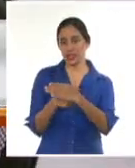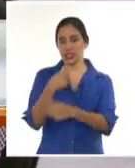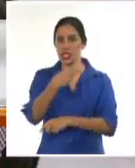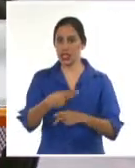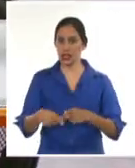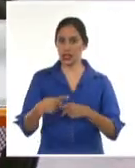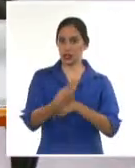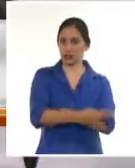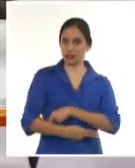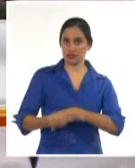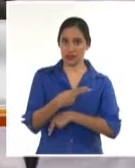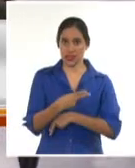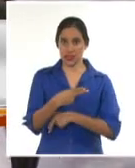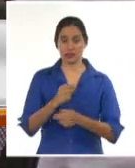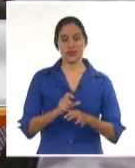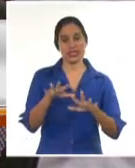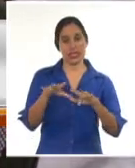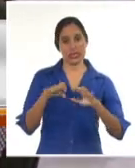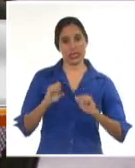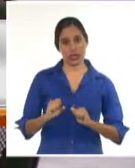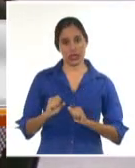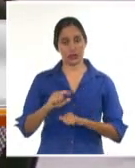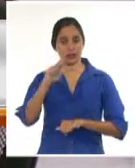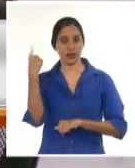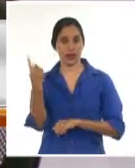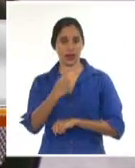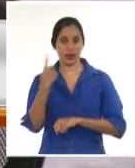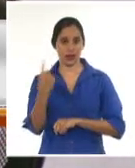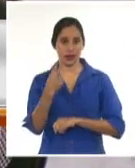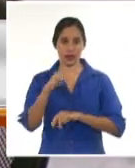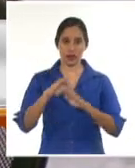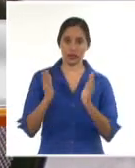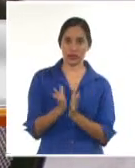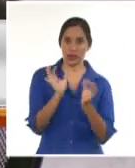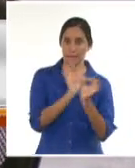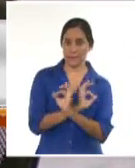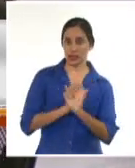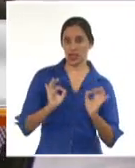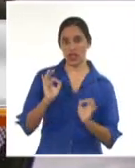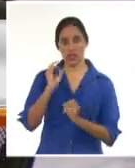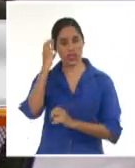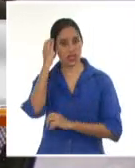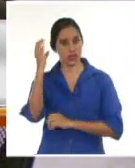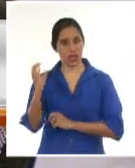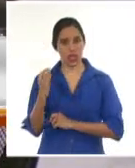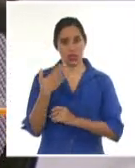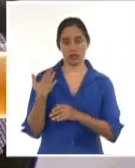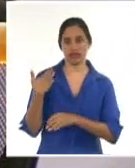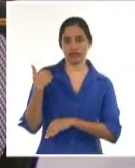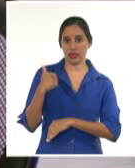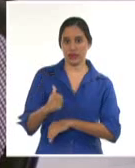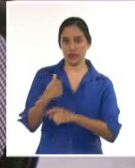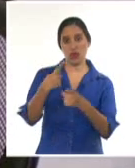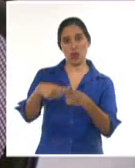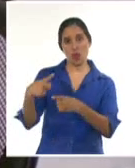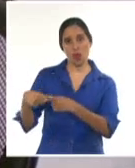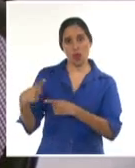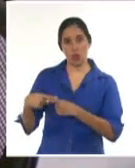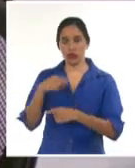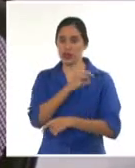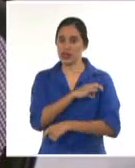estimado secretario general Antonio Guterres, excelentísimos jefes de Estado y de Gobierno y otros jefes de